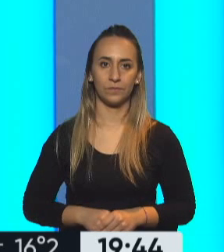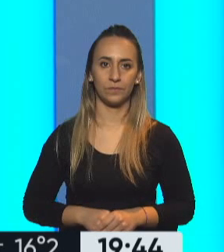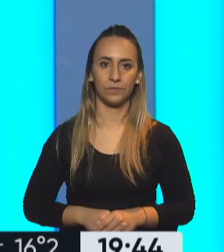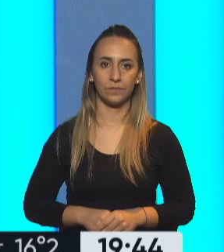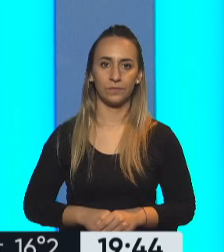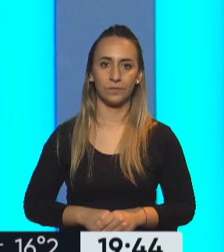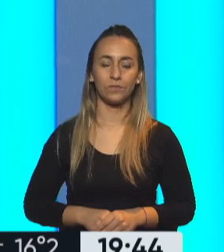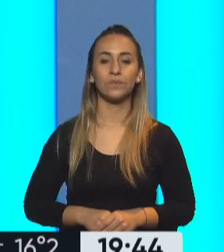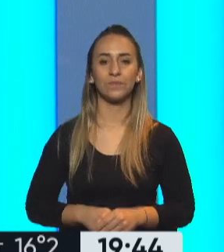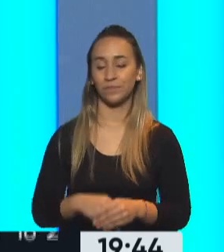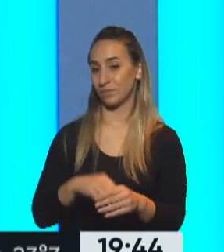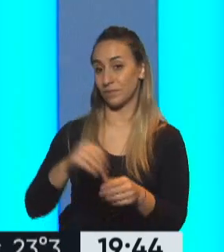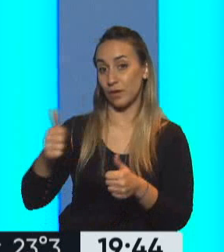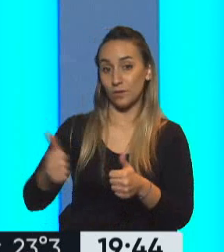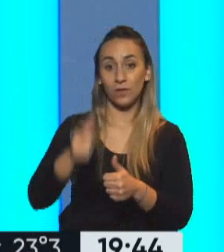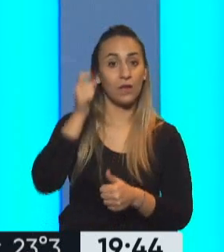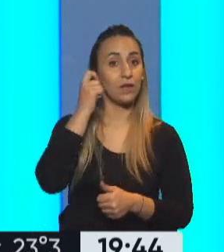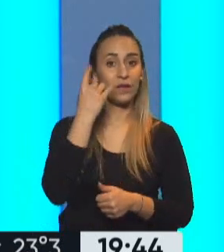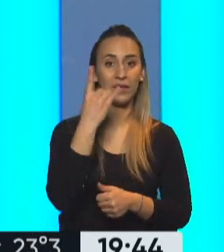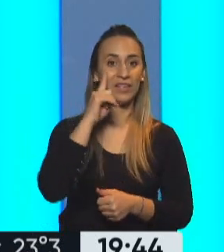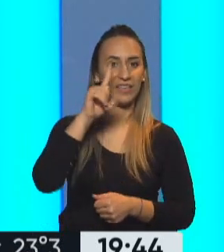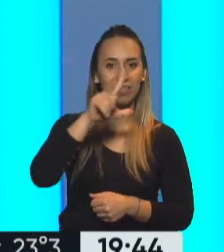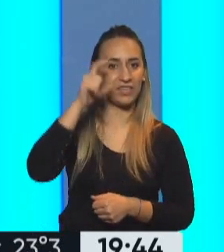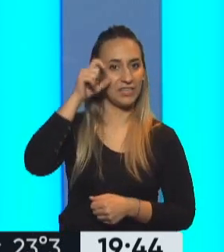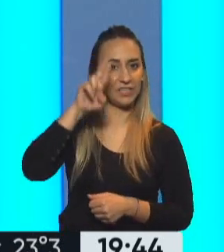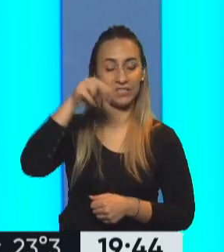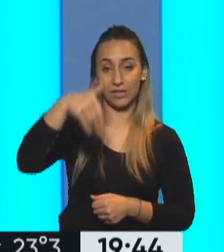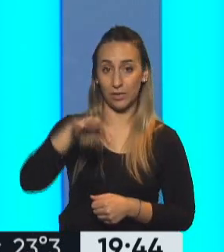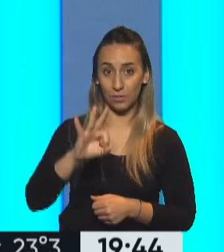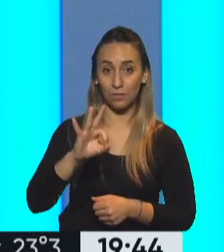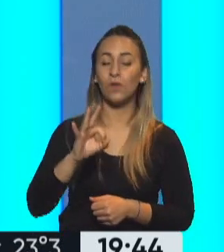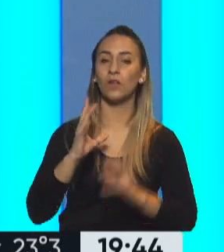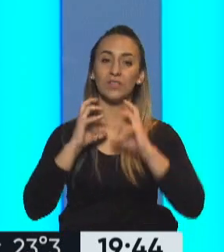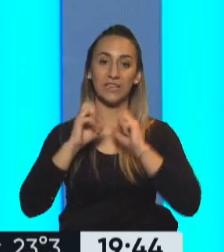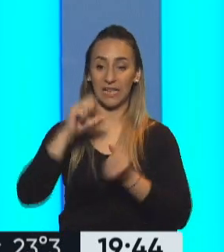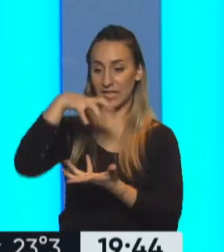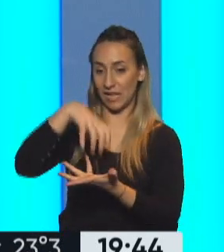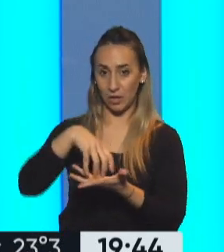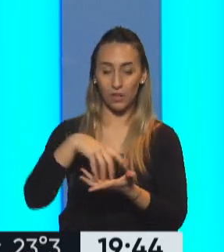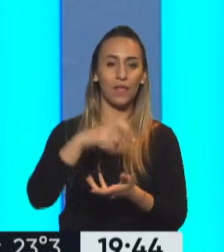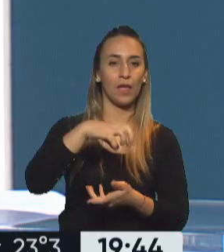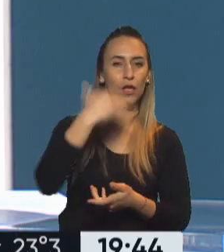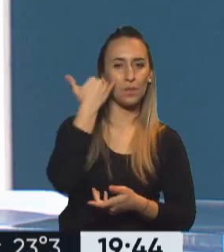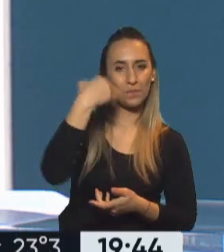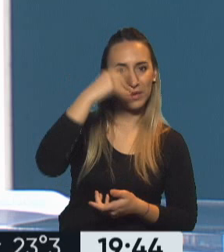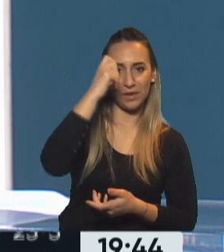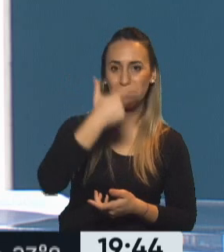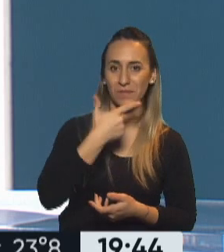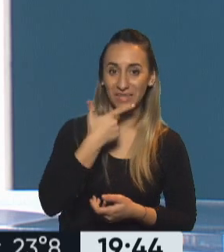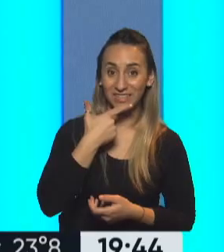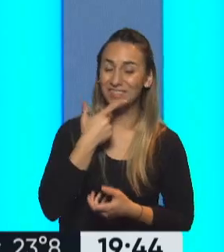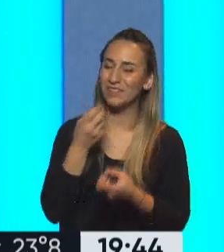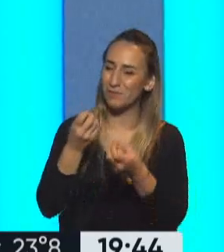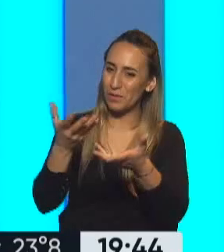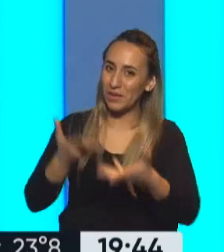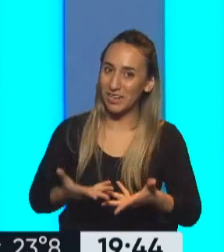ya está con nosotros dice el nombre del secretario de la pequeña mediana empresa y emprendedores cómo estás bienvenidos con el momento